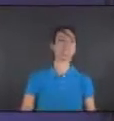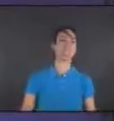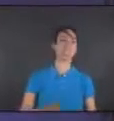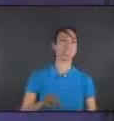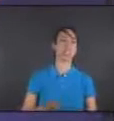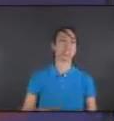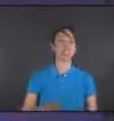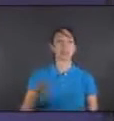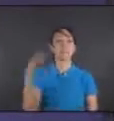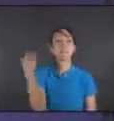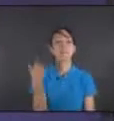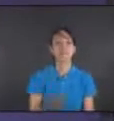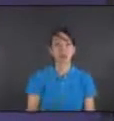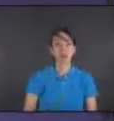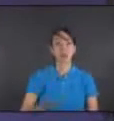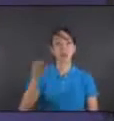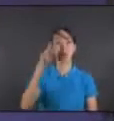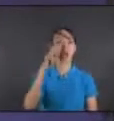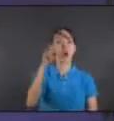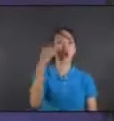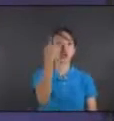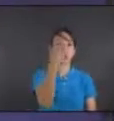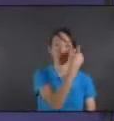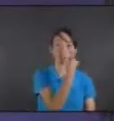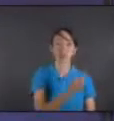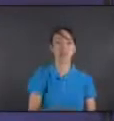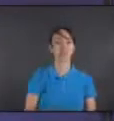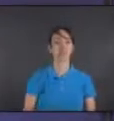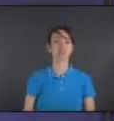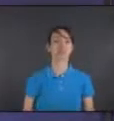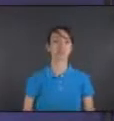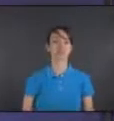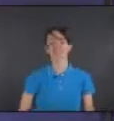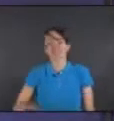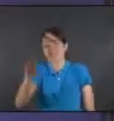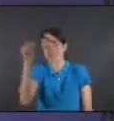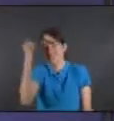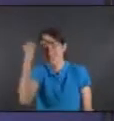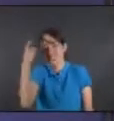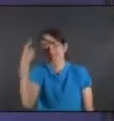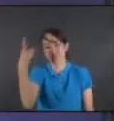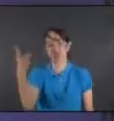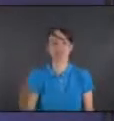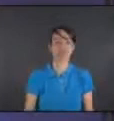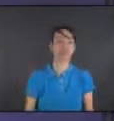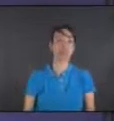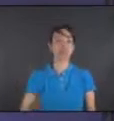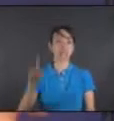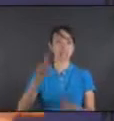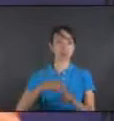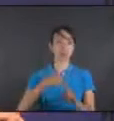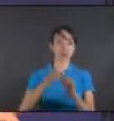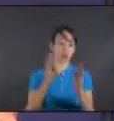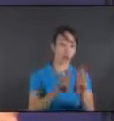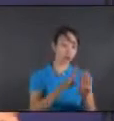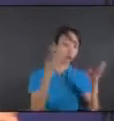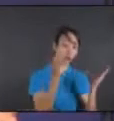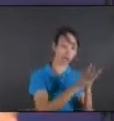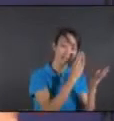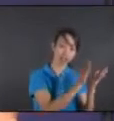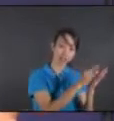más solemne conforme al reglamento. Voy a leer el capítulo 8, verso